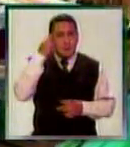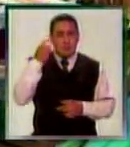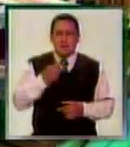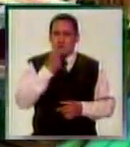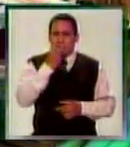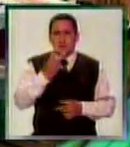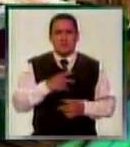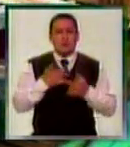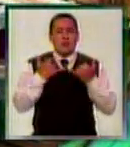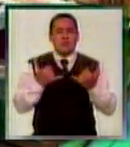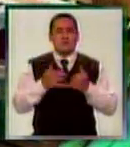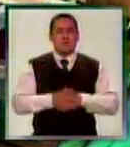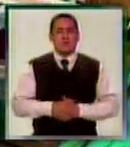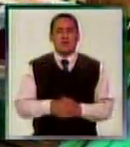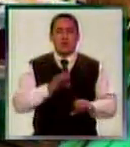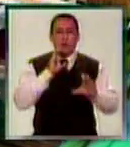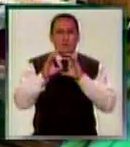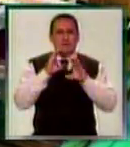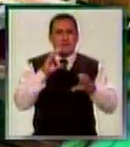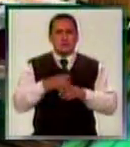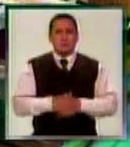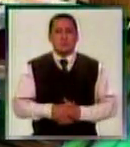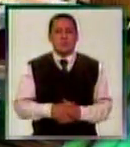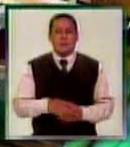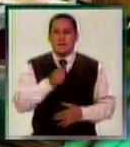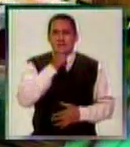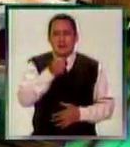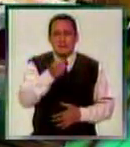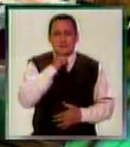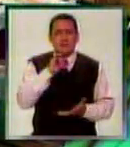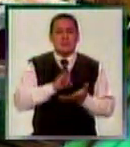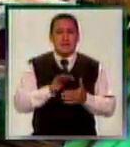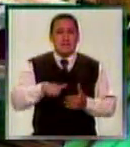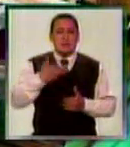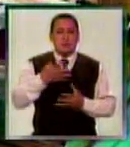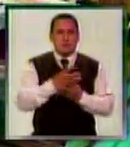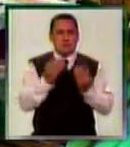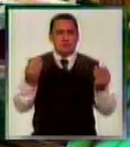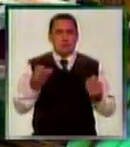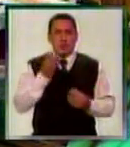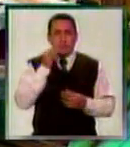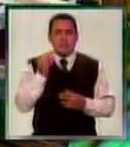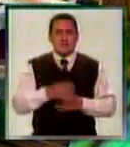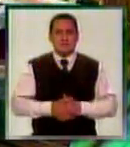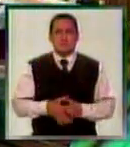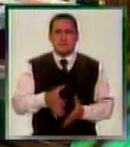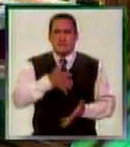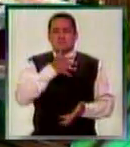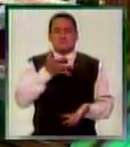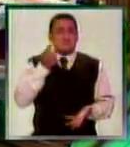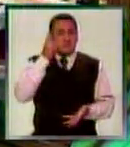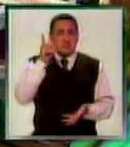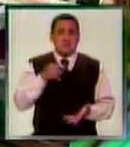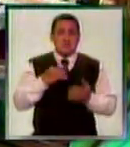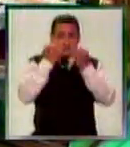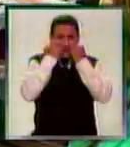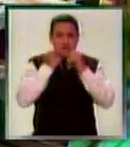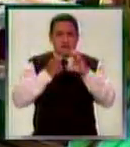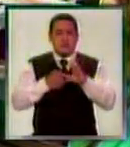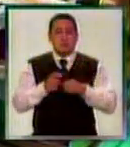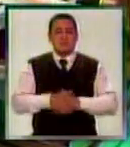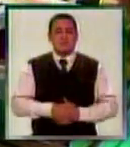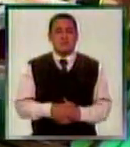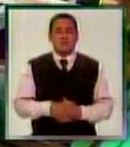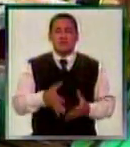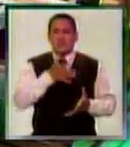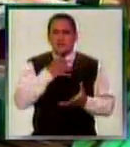visto ahora en las conversaciones y en las entrevistas que han ocurrido que muchos jóvenes no saben qué es el terrorismo. O sea, no saben qué